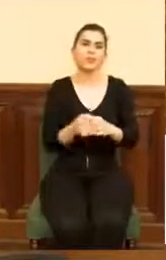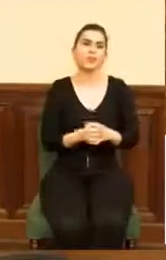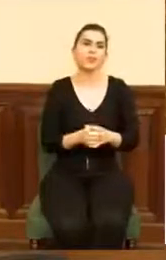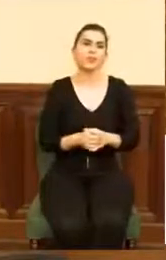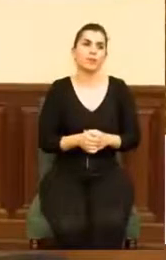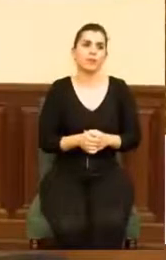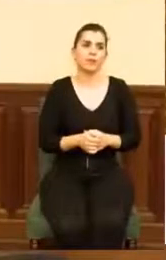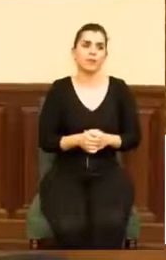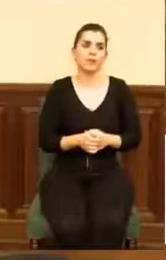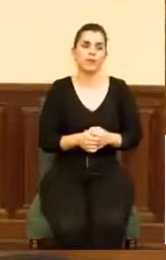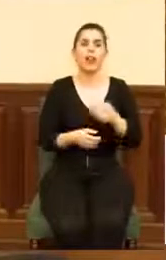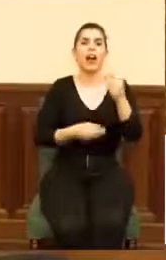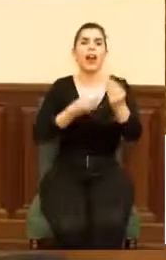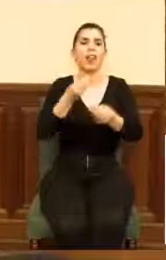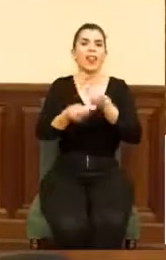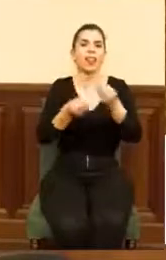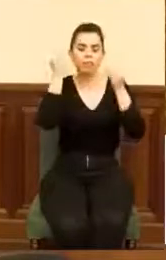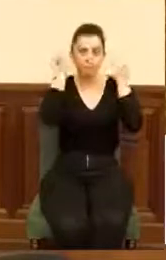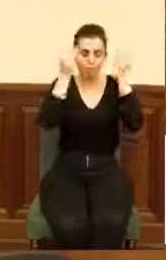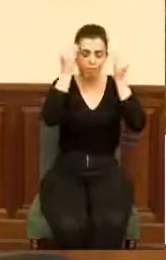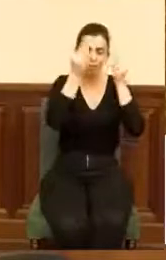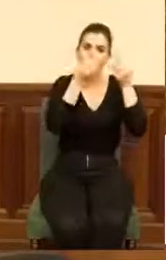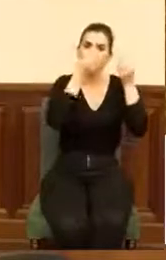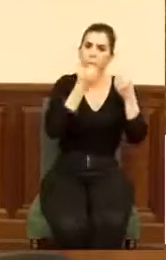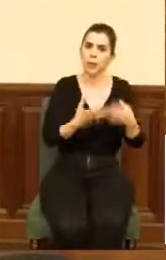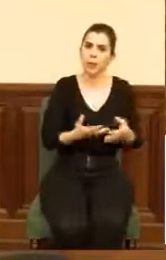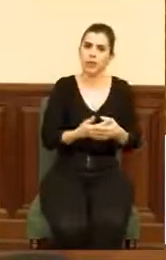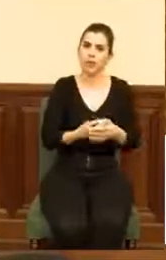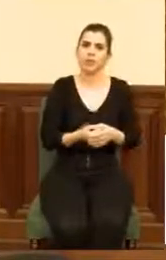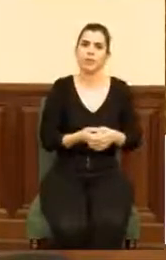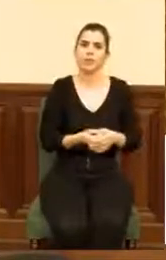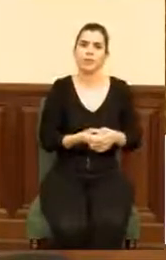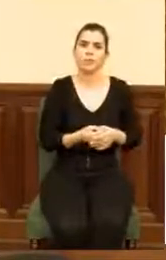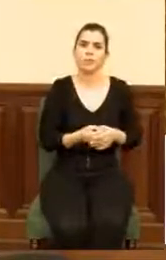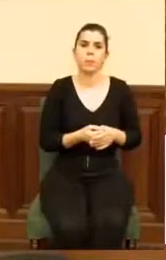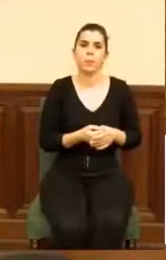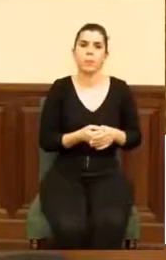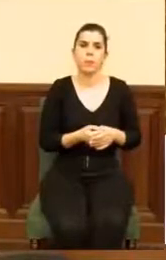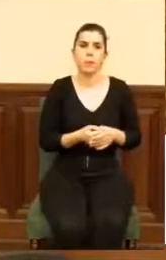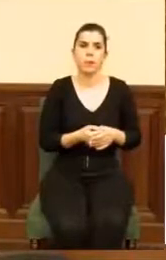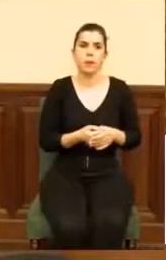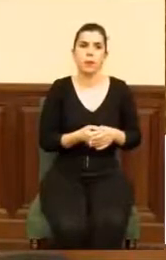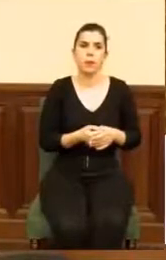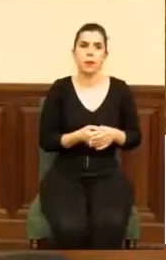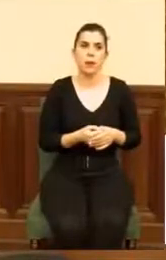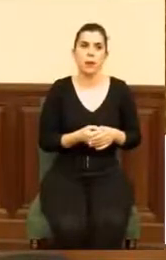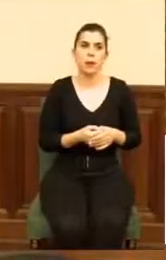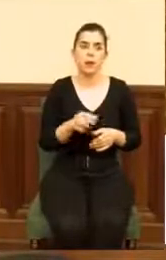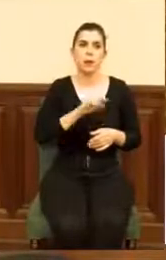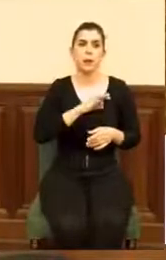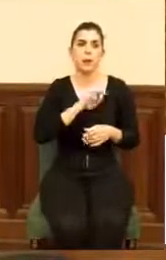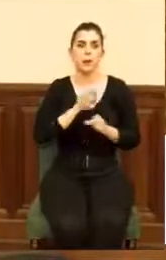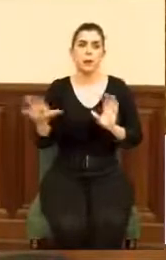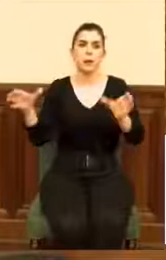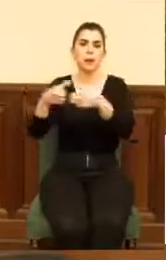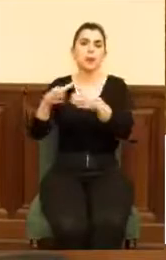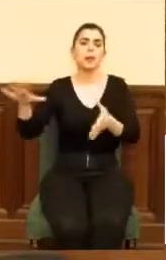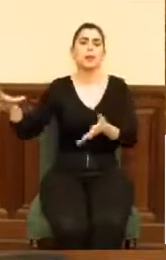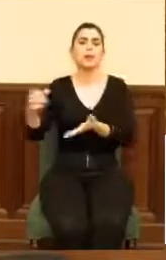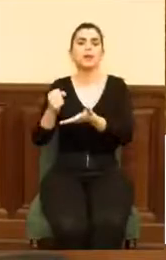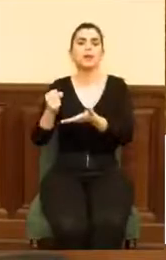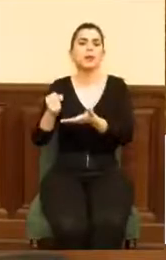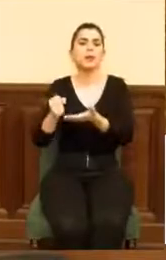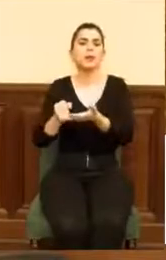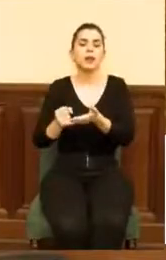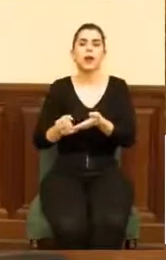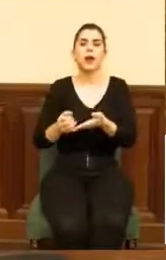lo que tenemos que hacer. Y si esta moción es buena, pues como la que acaban de presentar, pues estos señores han presentado una moción y